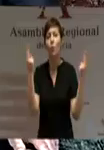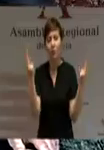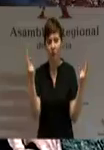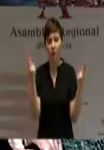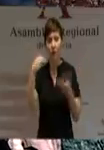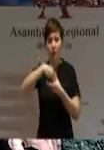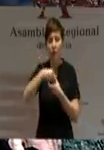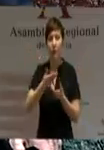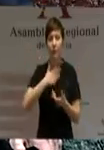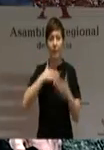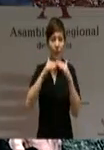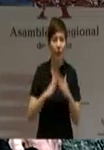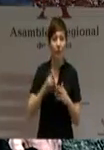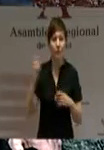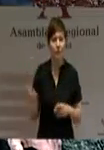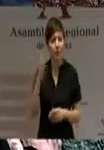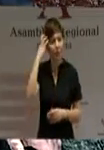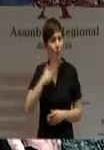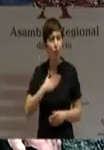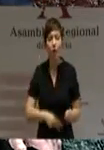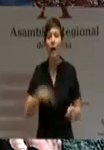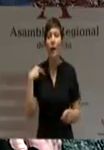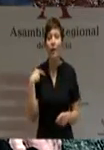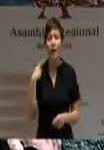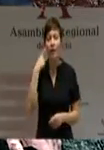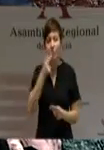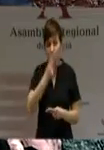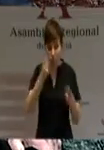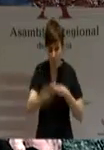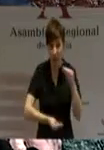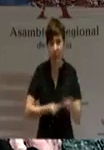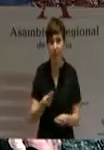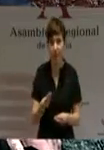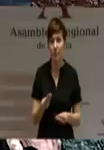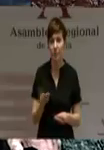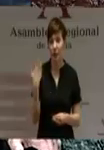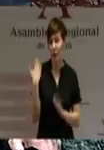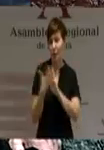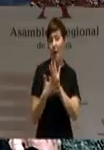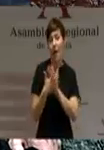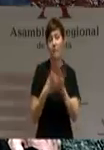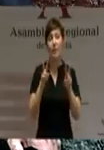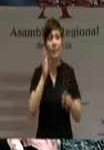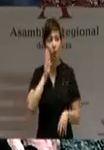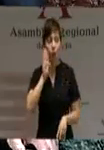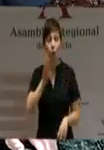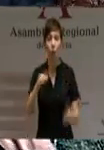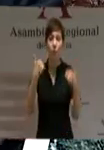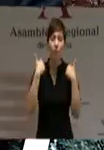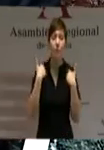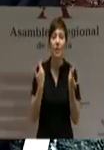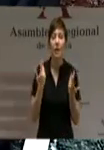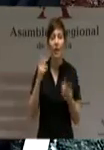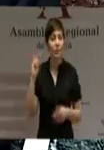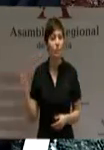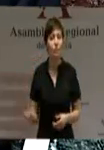y organismos públicos. Hablaba usted ayer de estas cosas, de la corrupción, de la responsabilidad, dando